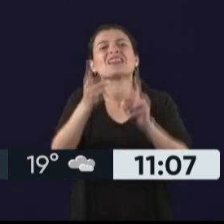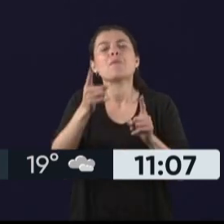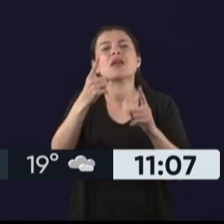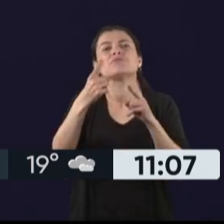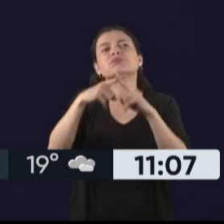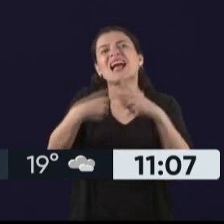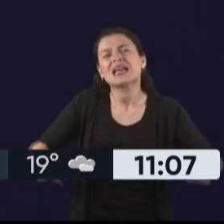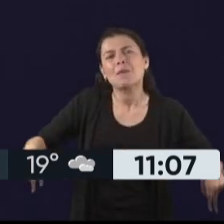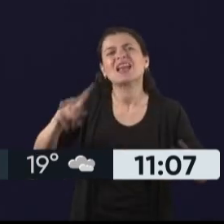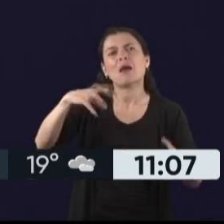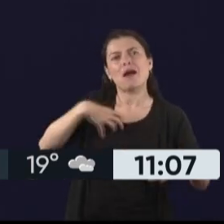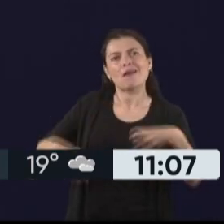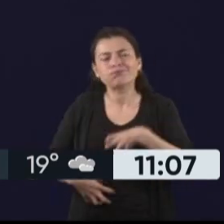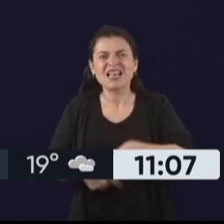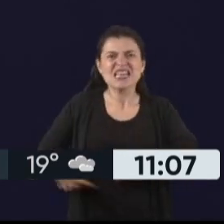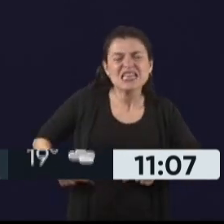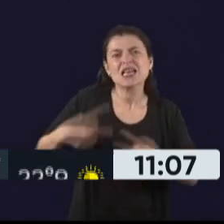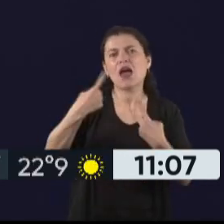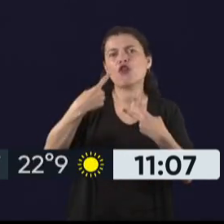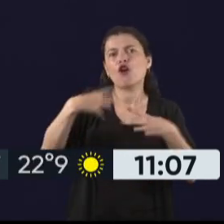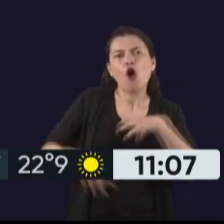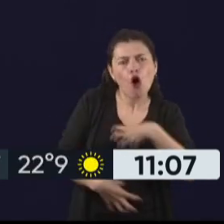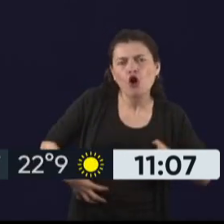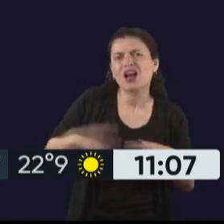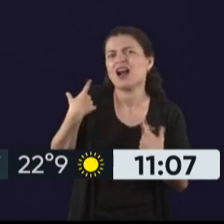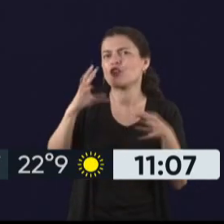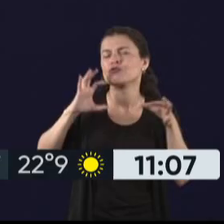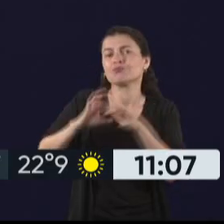y la adquisición de nuevos equipos de esterilización, diagnóstico